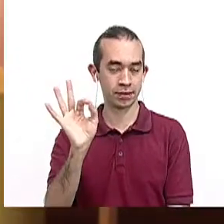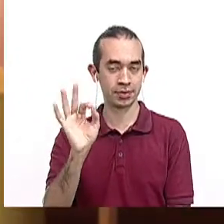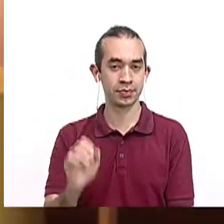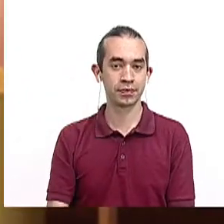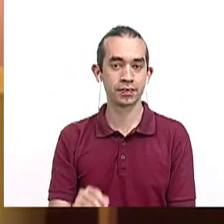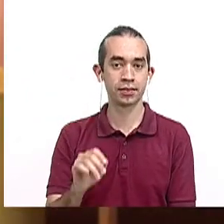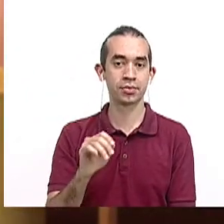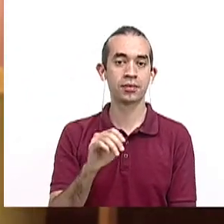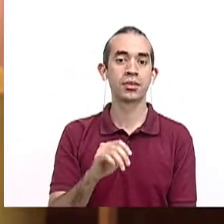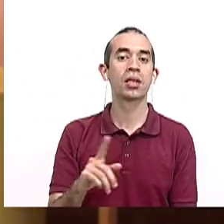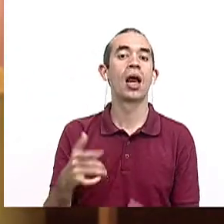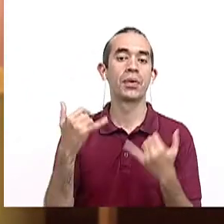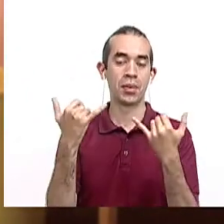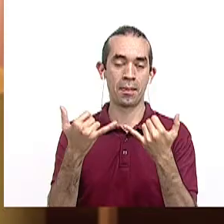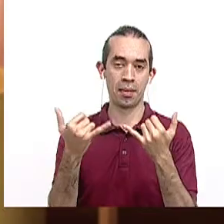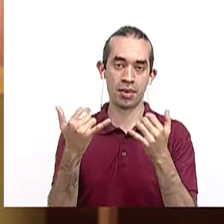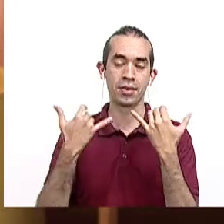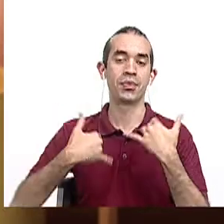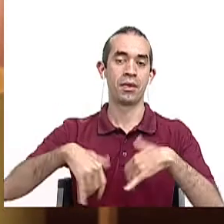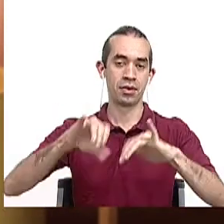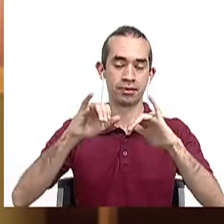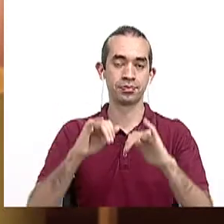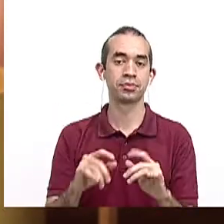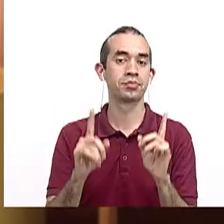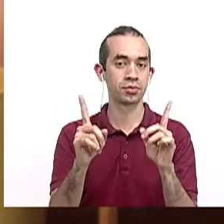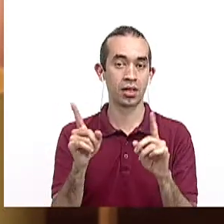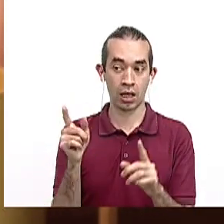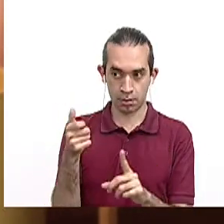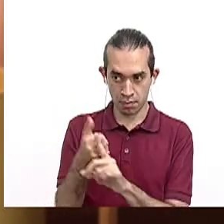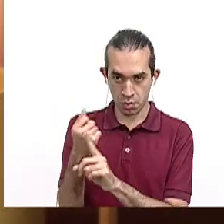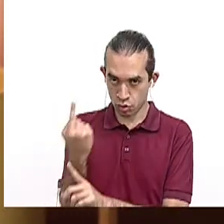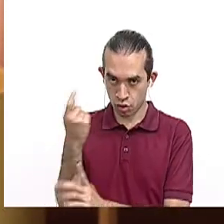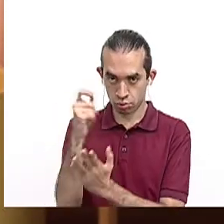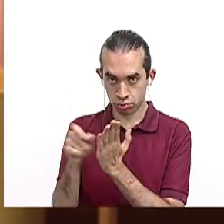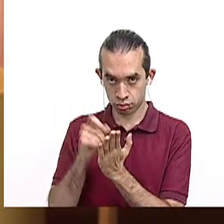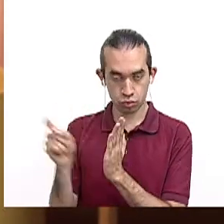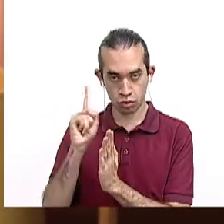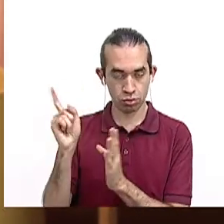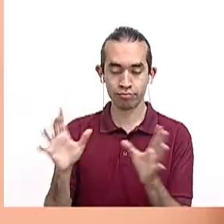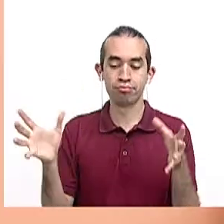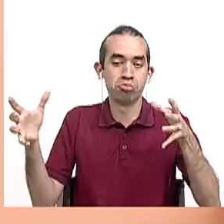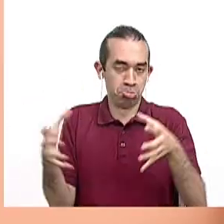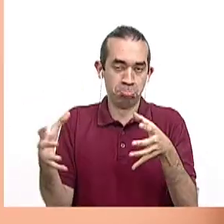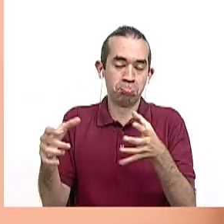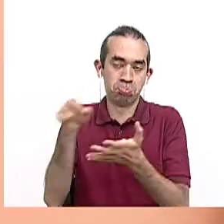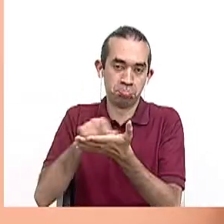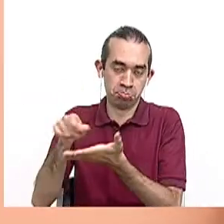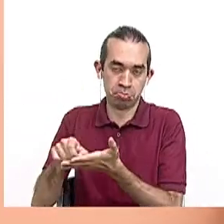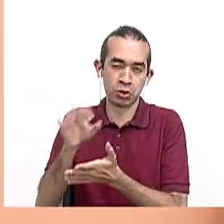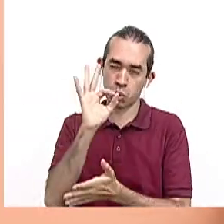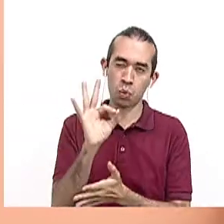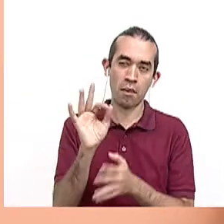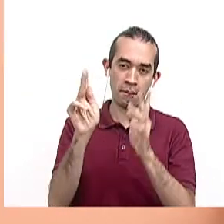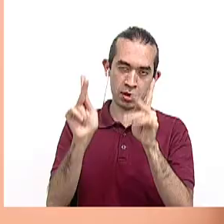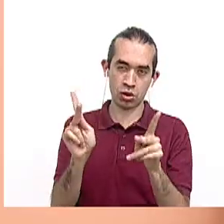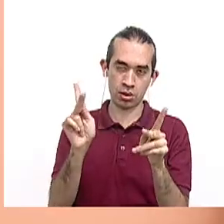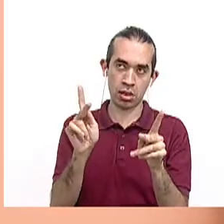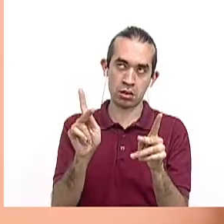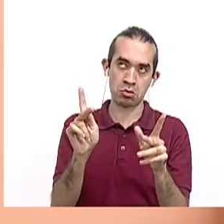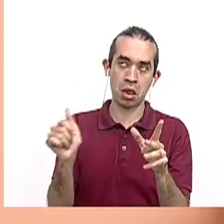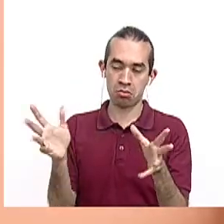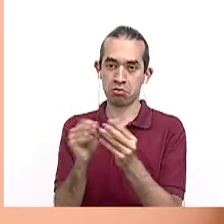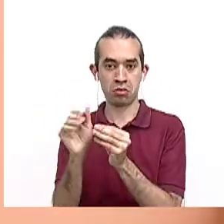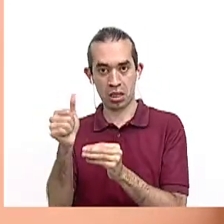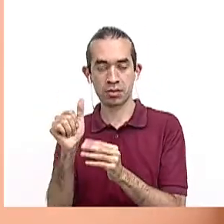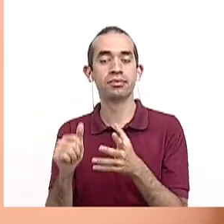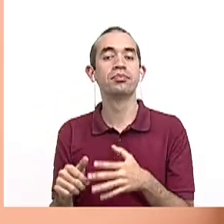1949, la que nos rige actualmente. Claro, él no la hizo solo, juntó a varias personas, como 9 personas más, y redactaron la